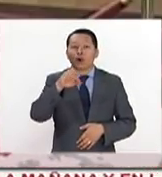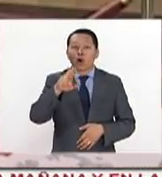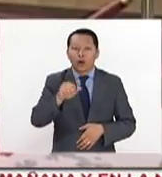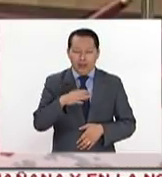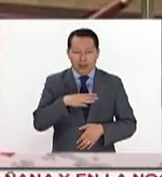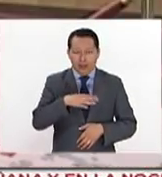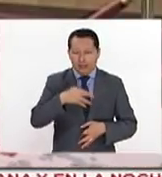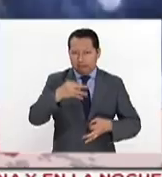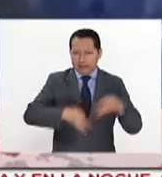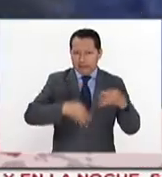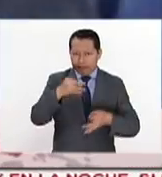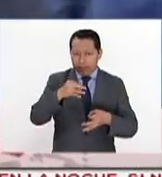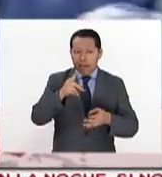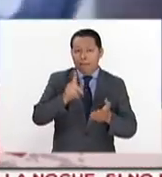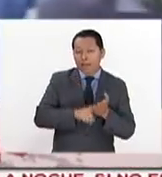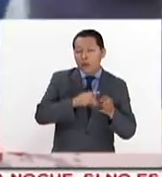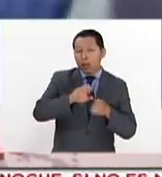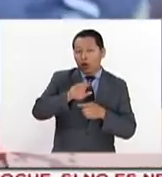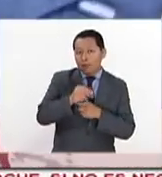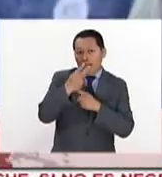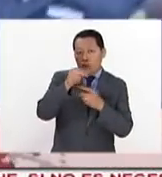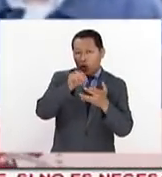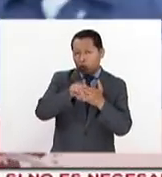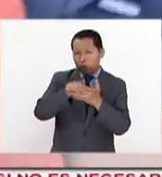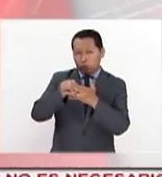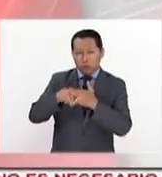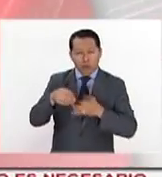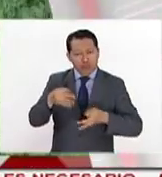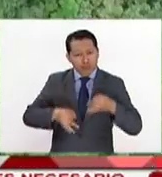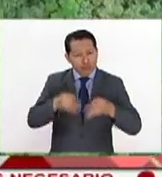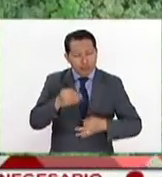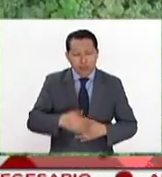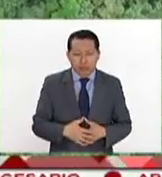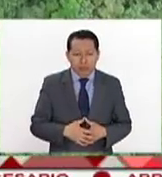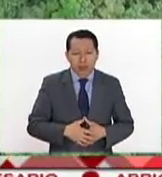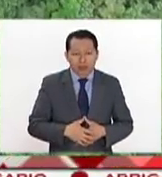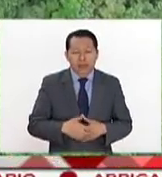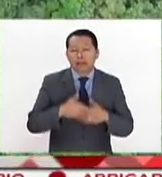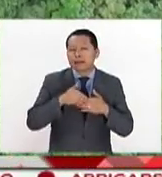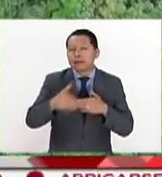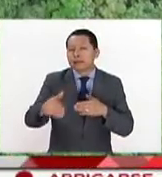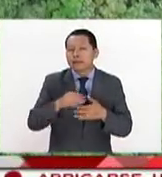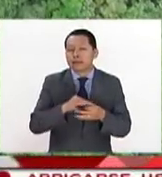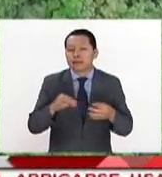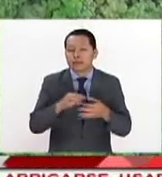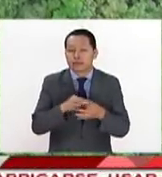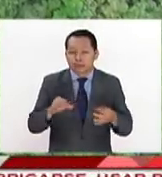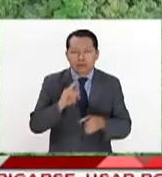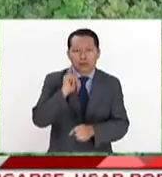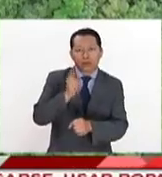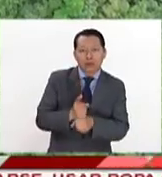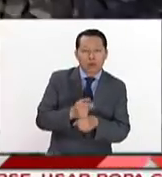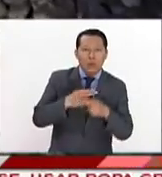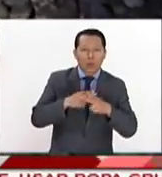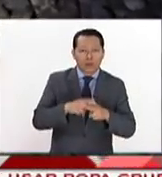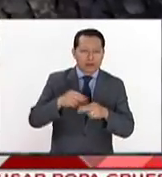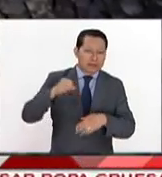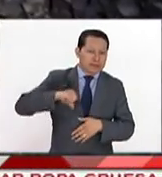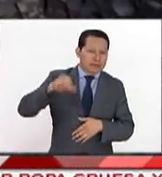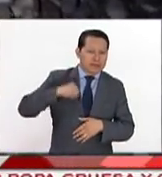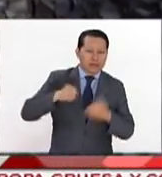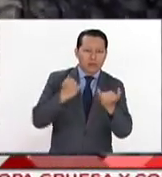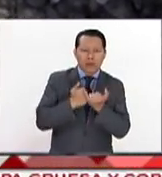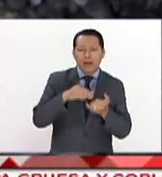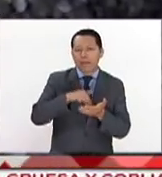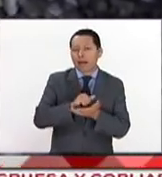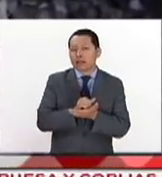una matanza ocurrida en 1992. Más adelante, hallan huesos de la Edad de Hielo y vestigios de la